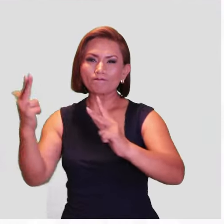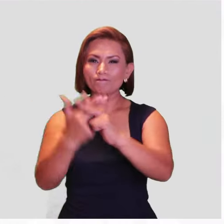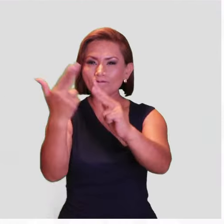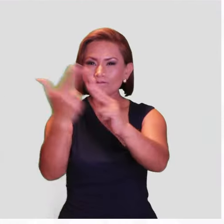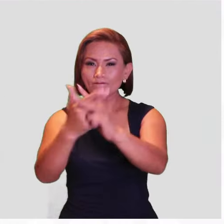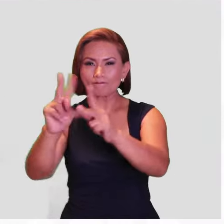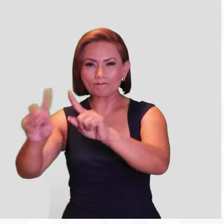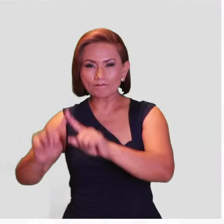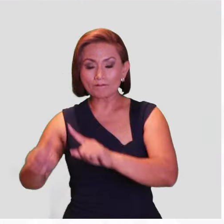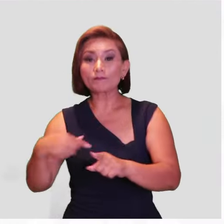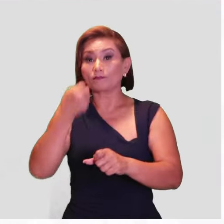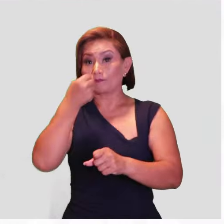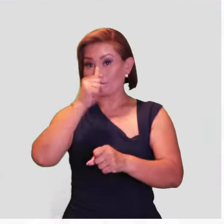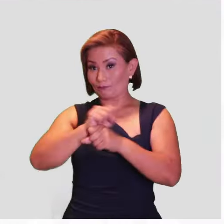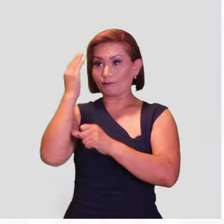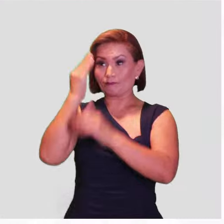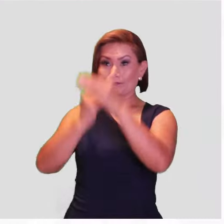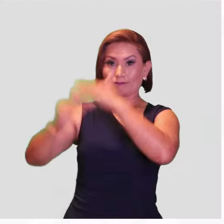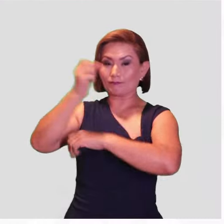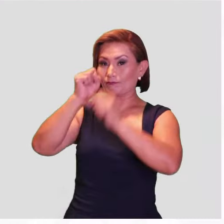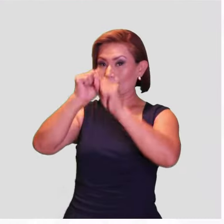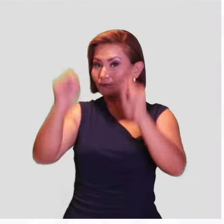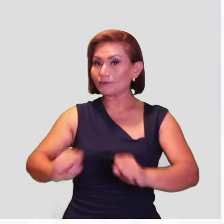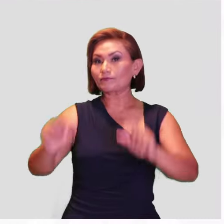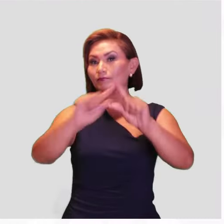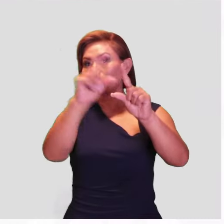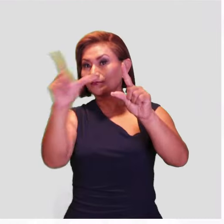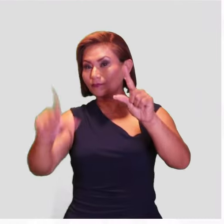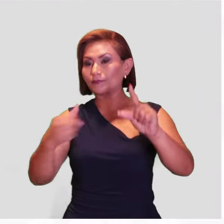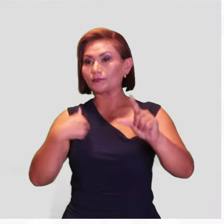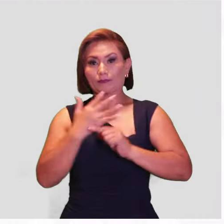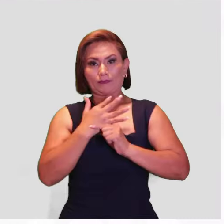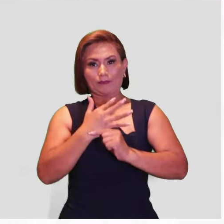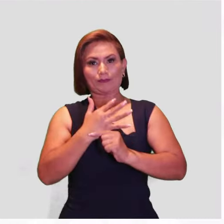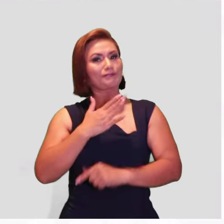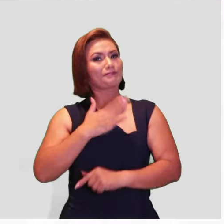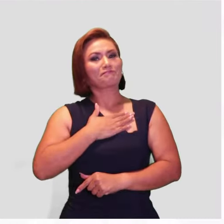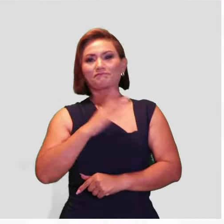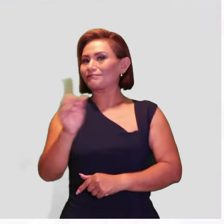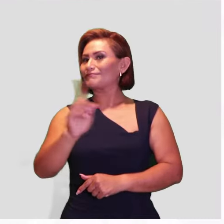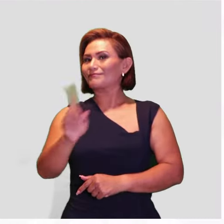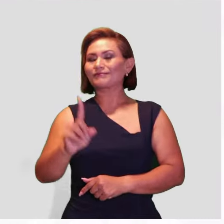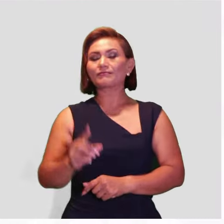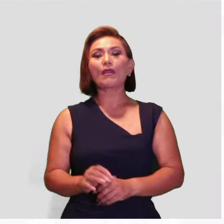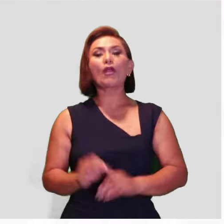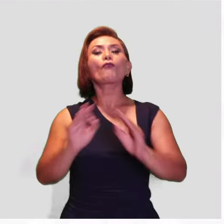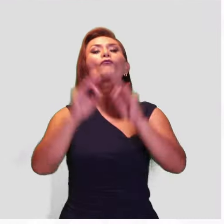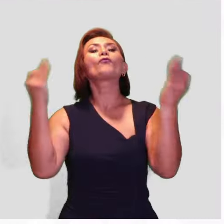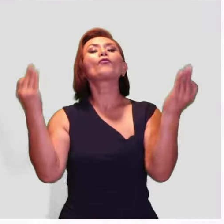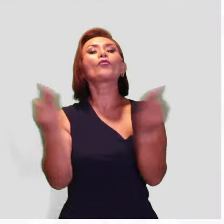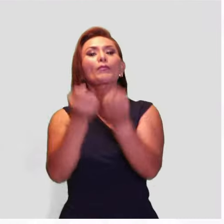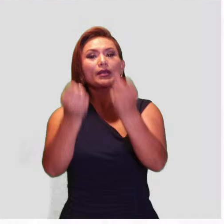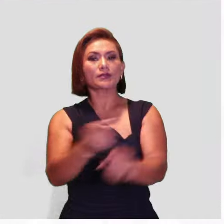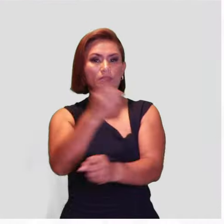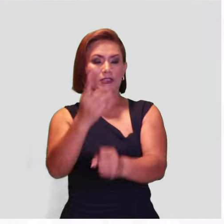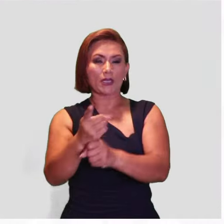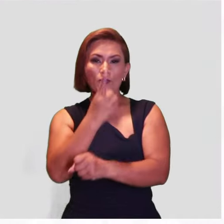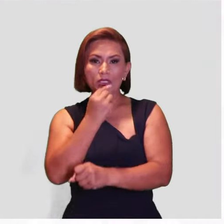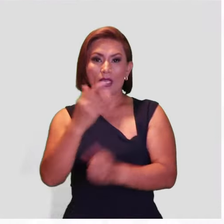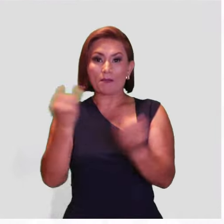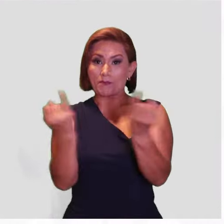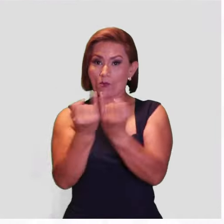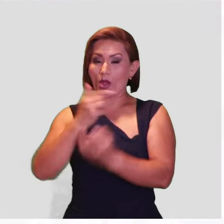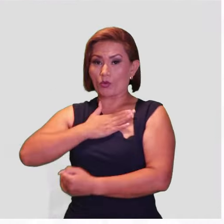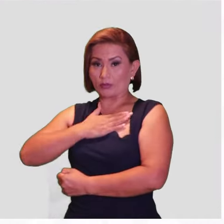efectivamente por el Secretario Ejecutivo del Sistema Nacional de Seguridad, no lo digo yo, el modelo de seguridad policial y de justicia de